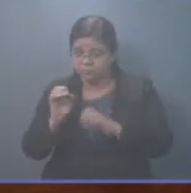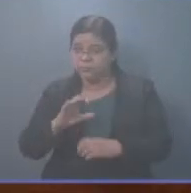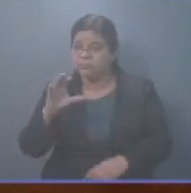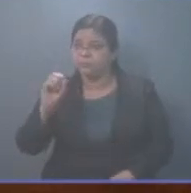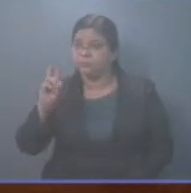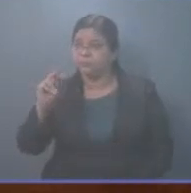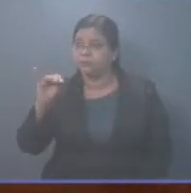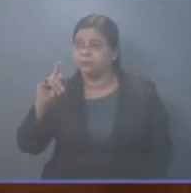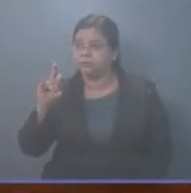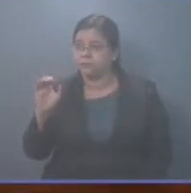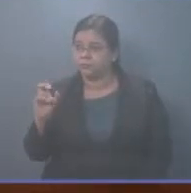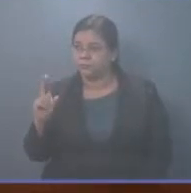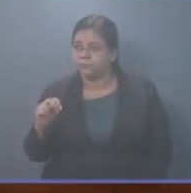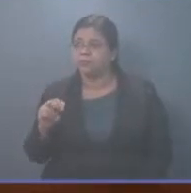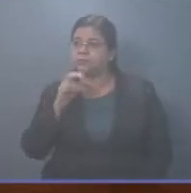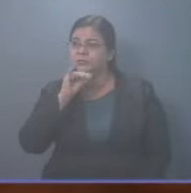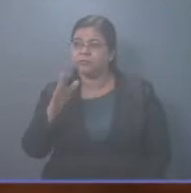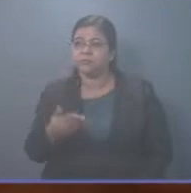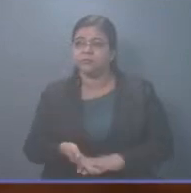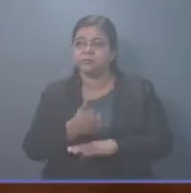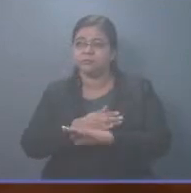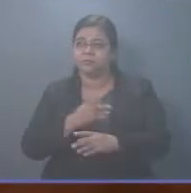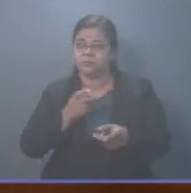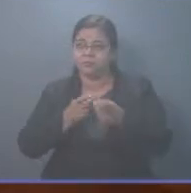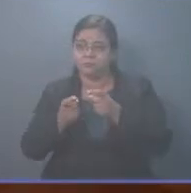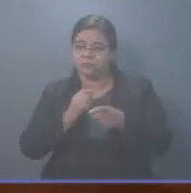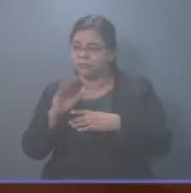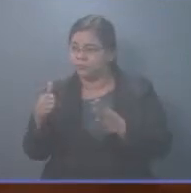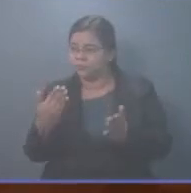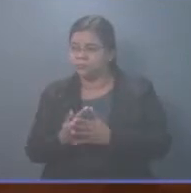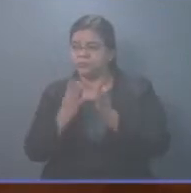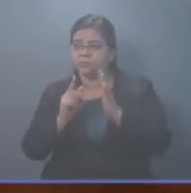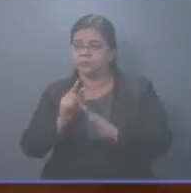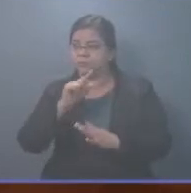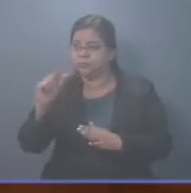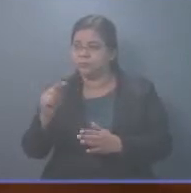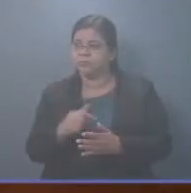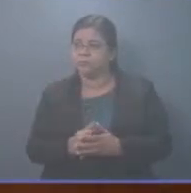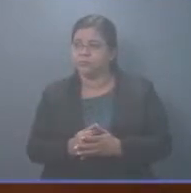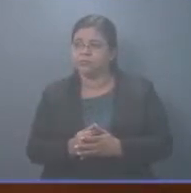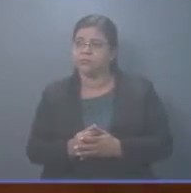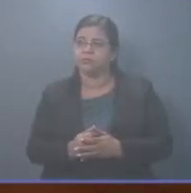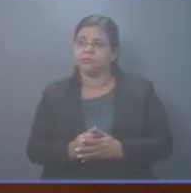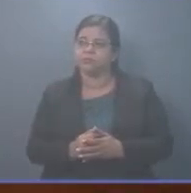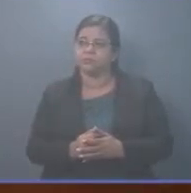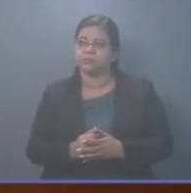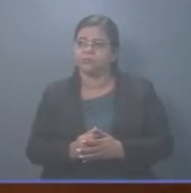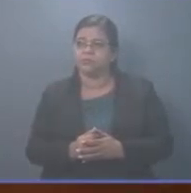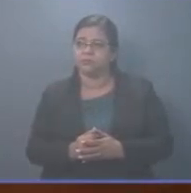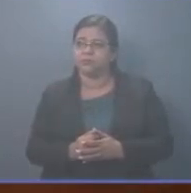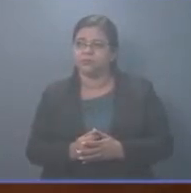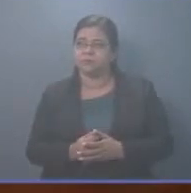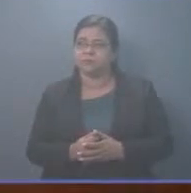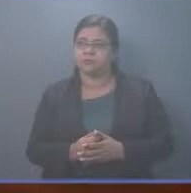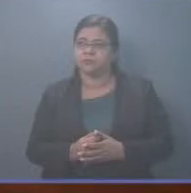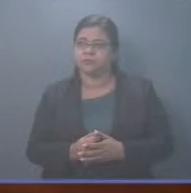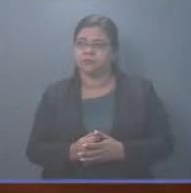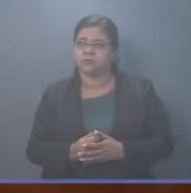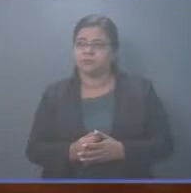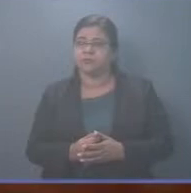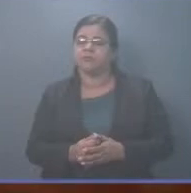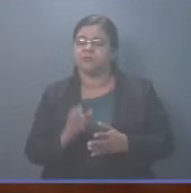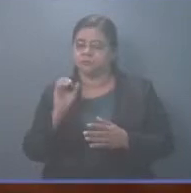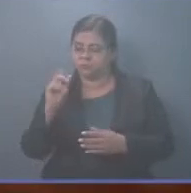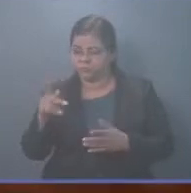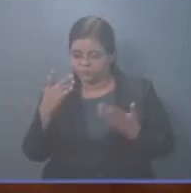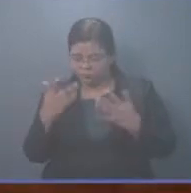CONAIPAM, sin perjuicio de los controles que ejerzan otras instituciones dentro de sus competencias. Ok. Sí, ahí